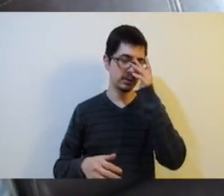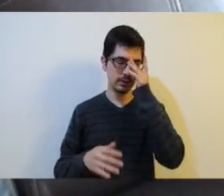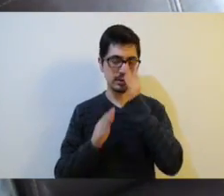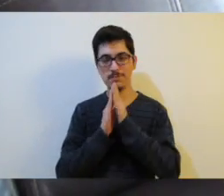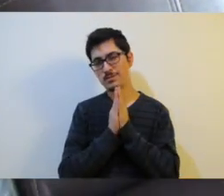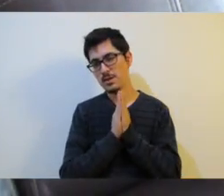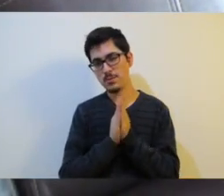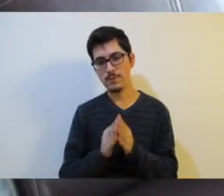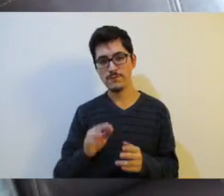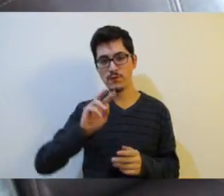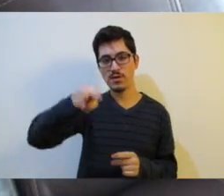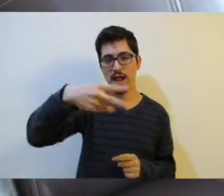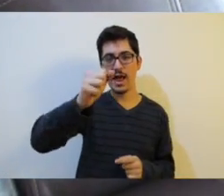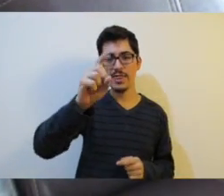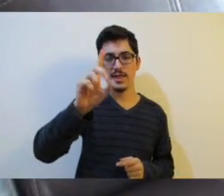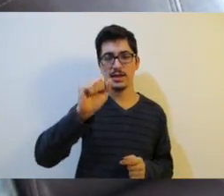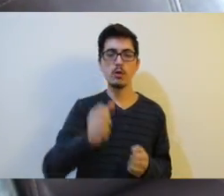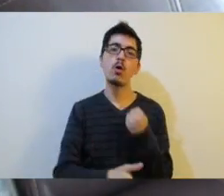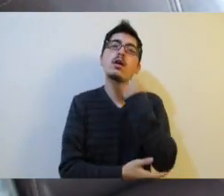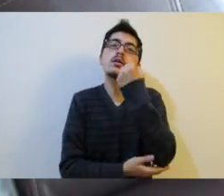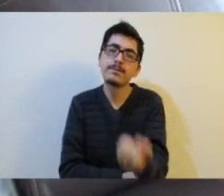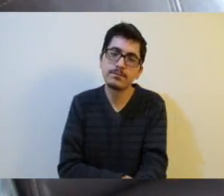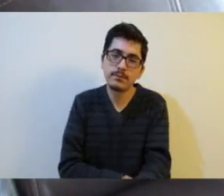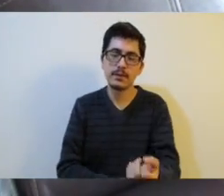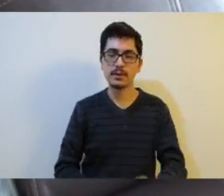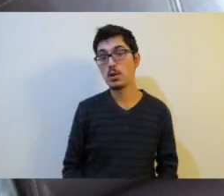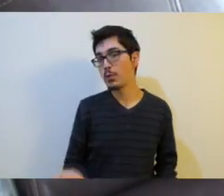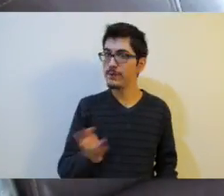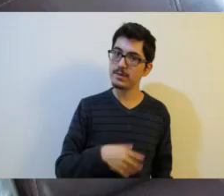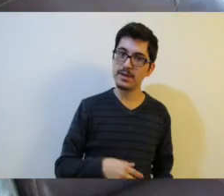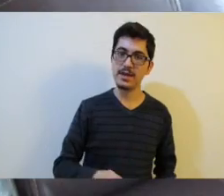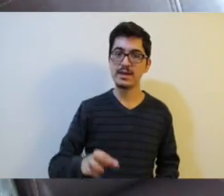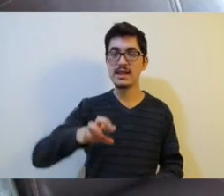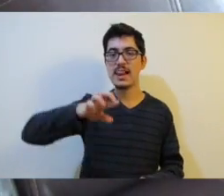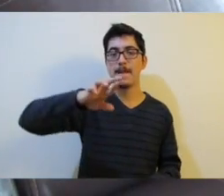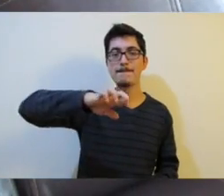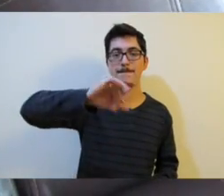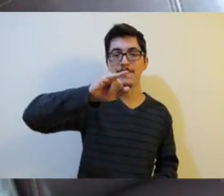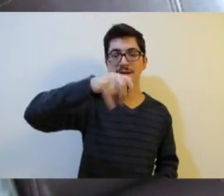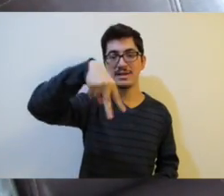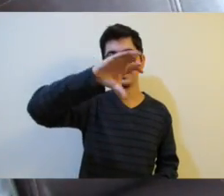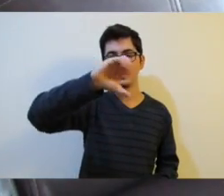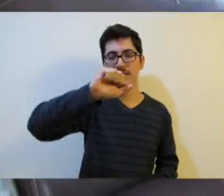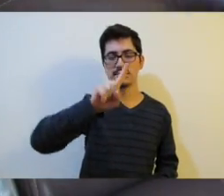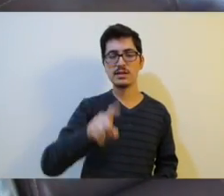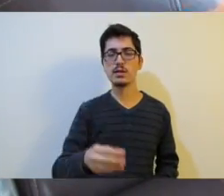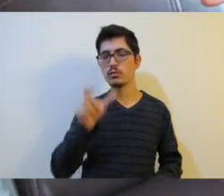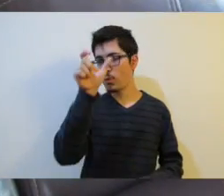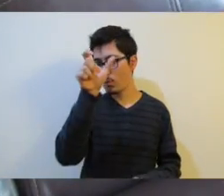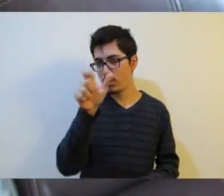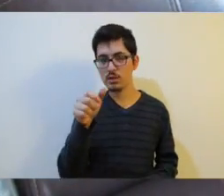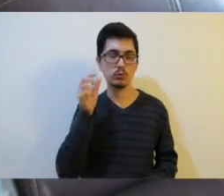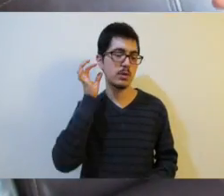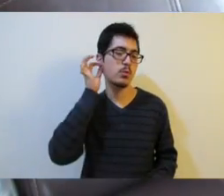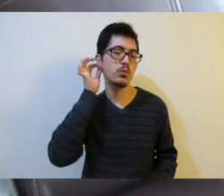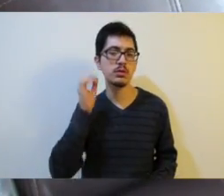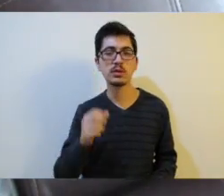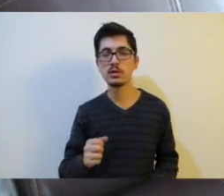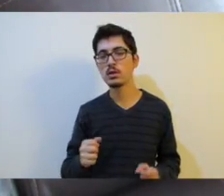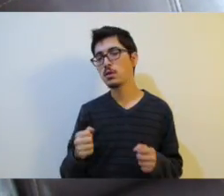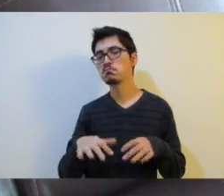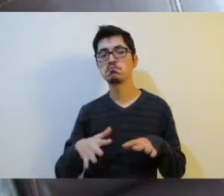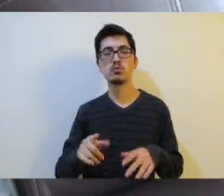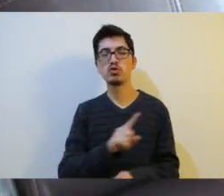tanto, es bastante trágica la opción de que tiene esta hada madrina de tratar de ayudar a su hijado, que no tiene muchas posibilidades, y la princesa que tampoco tiene